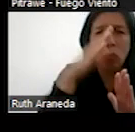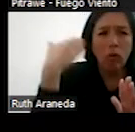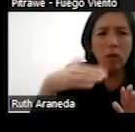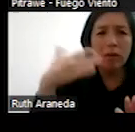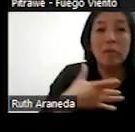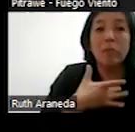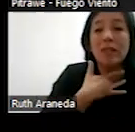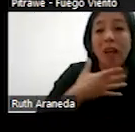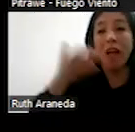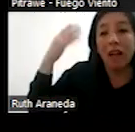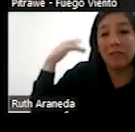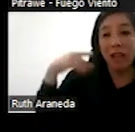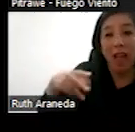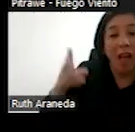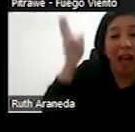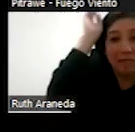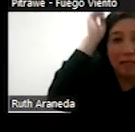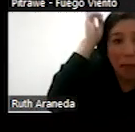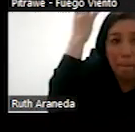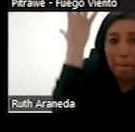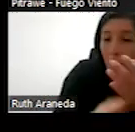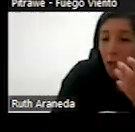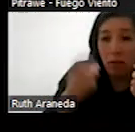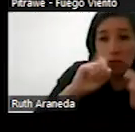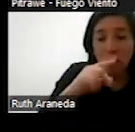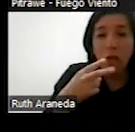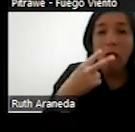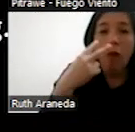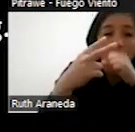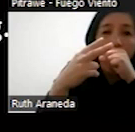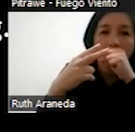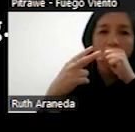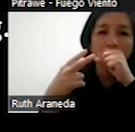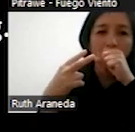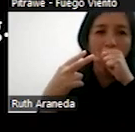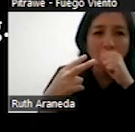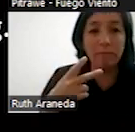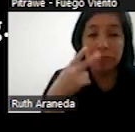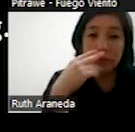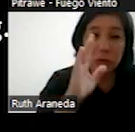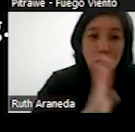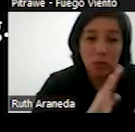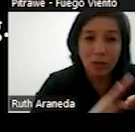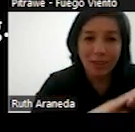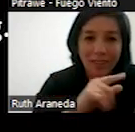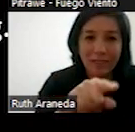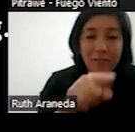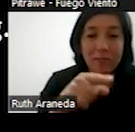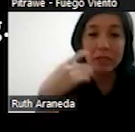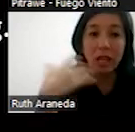porque lo indígena no se perdió. Aquí tenemos una toponimia indígena muy impresionante, y esto para terminar, que es